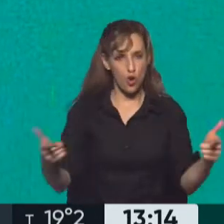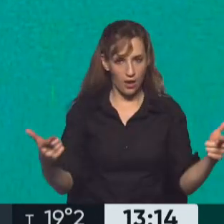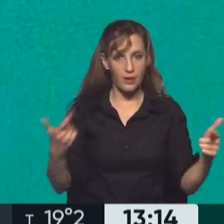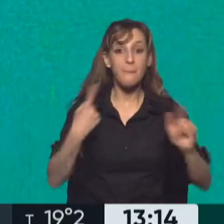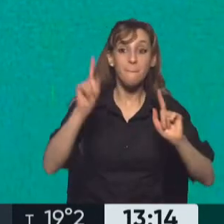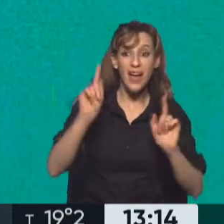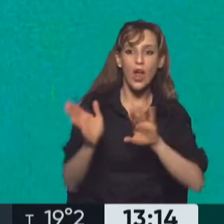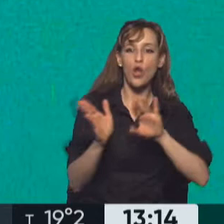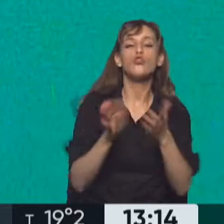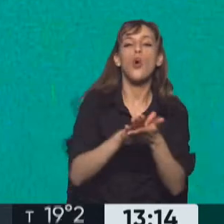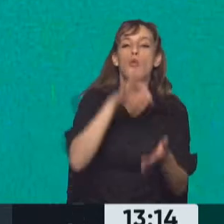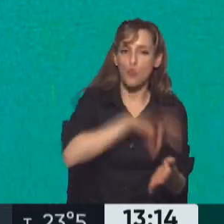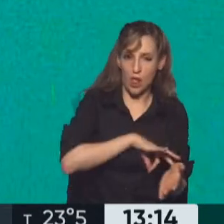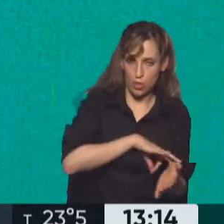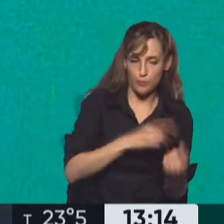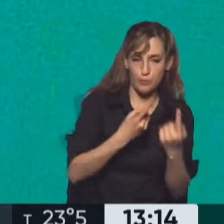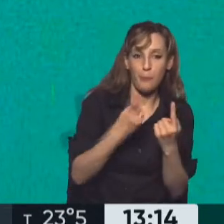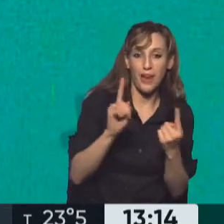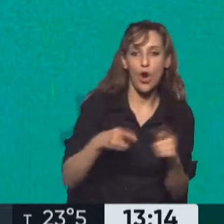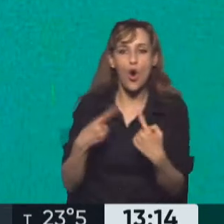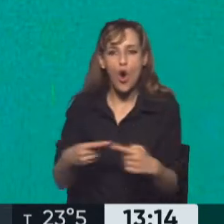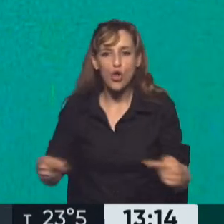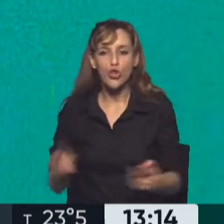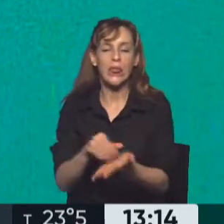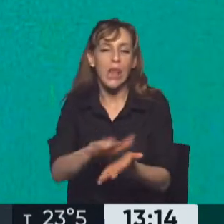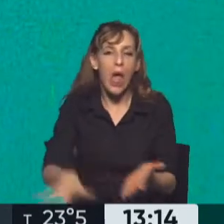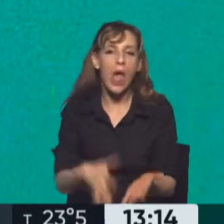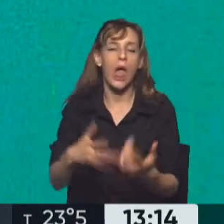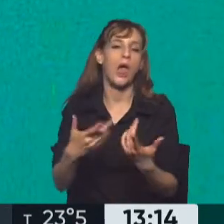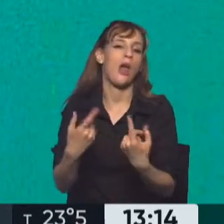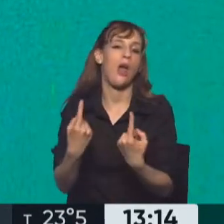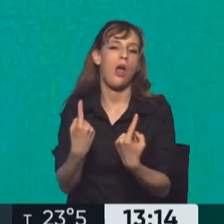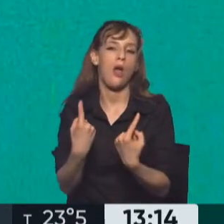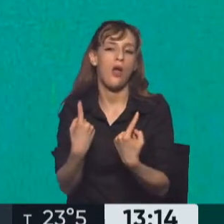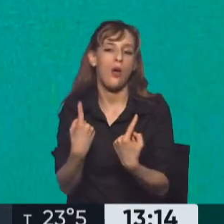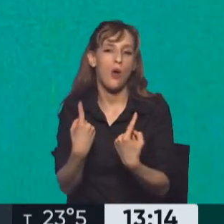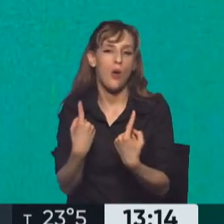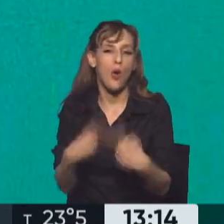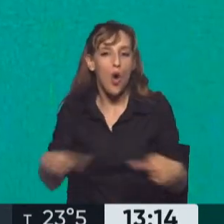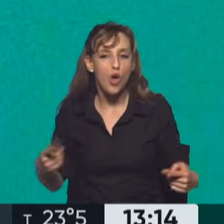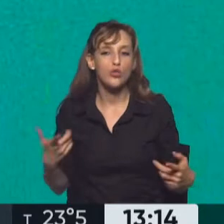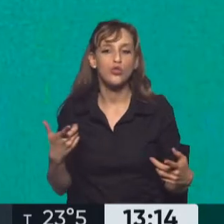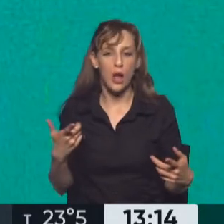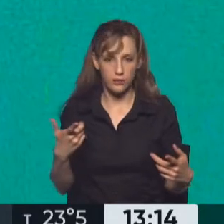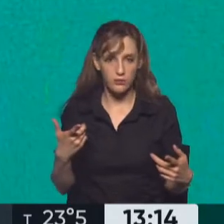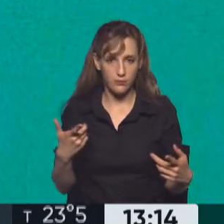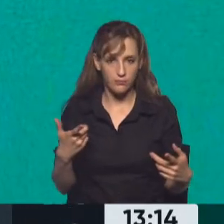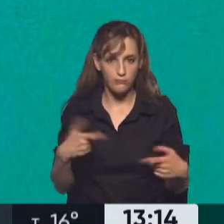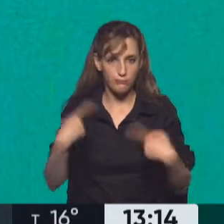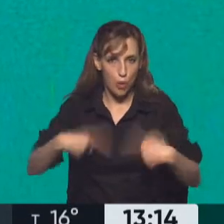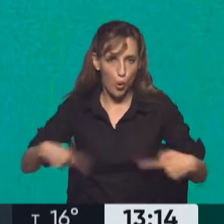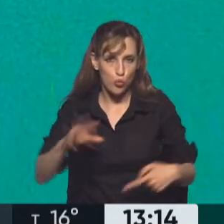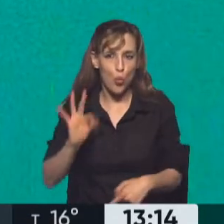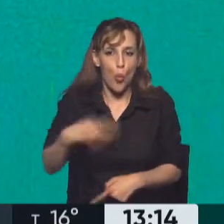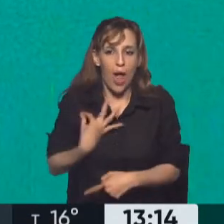la riqueza, lo que les dije de la diferencia anterior, lo que tenés de flujo, es decir, lo que te entra por ingresos versus lo que tenés como